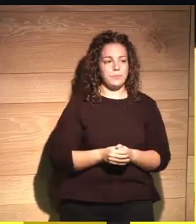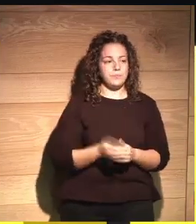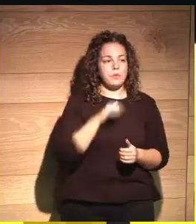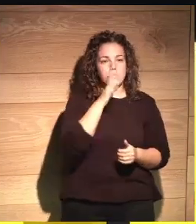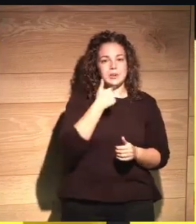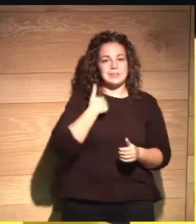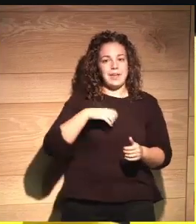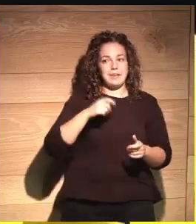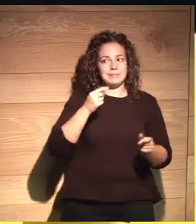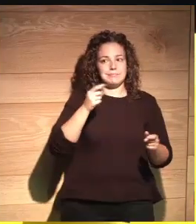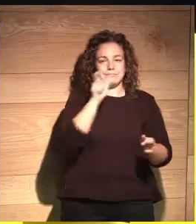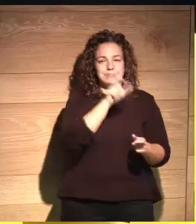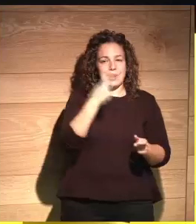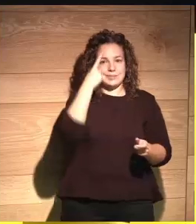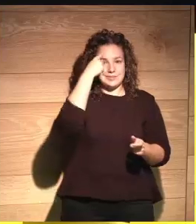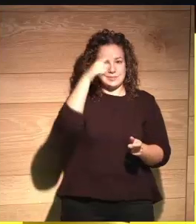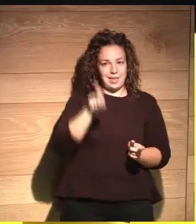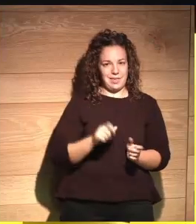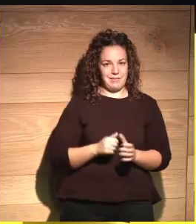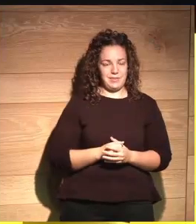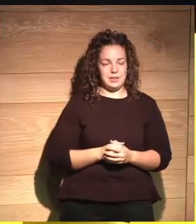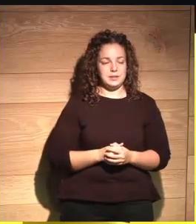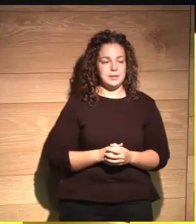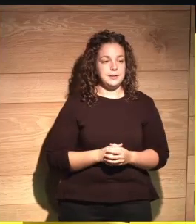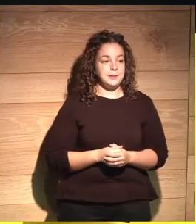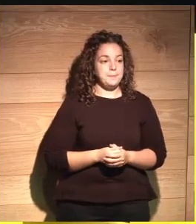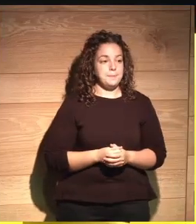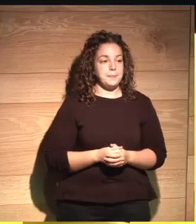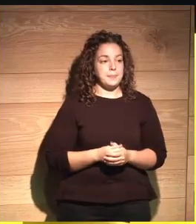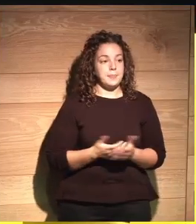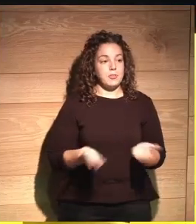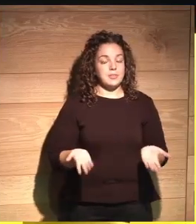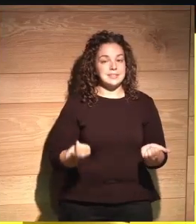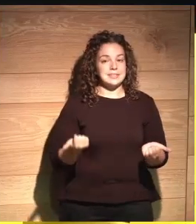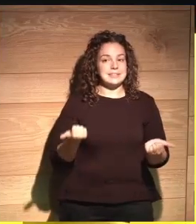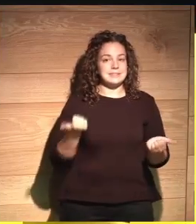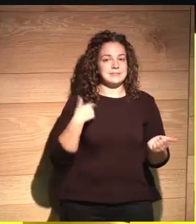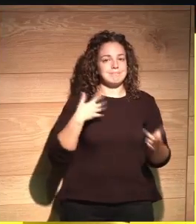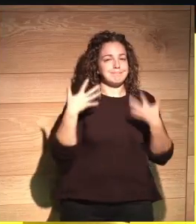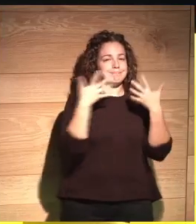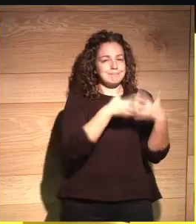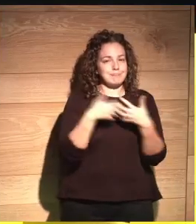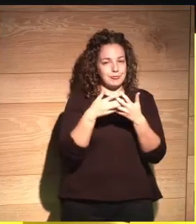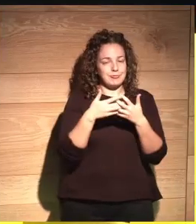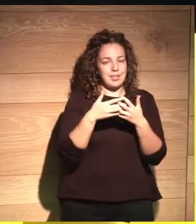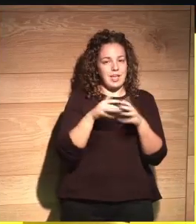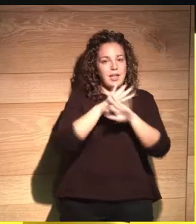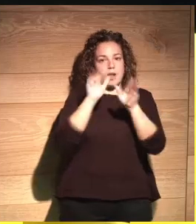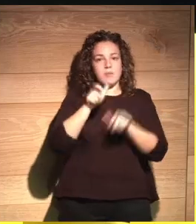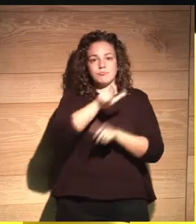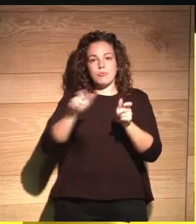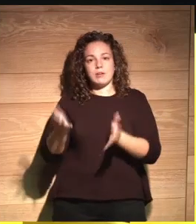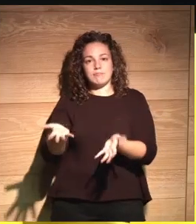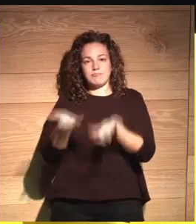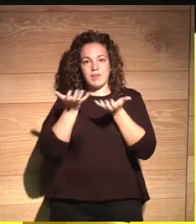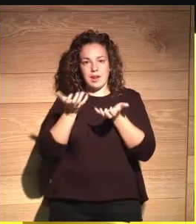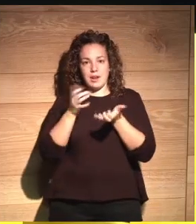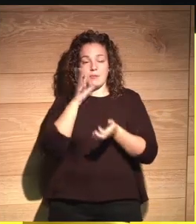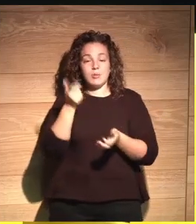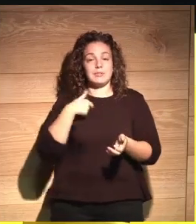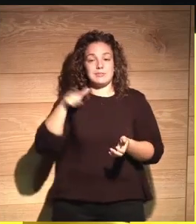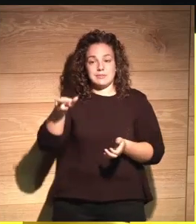la gente está más informada etcétera entonces a echaron en contra y ganaron porque estos